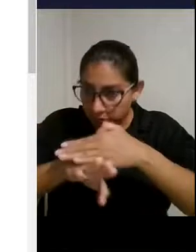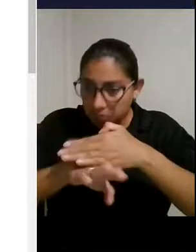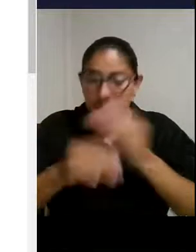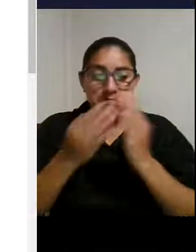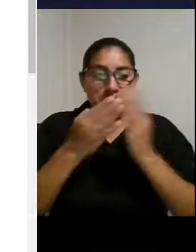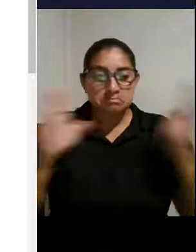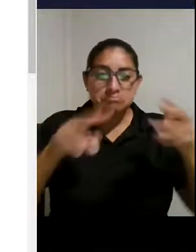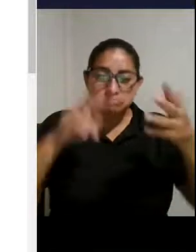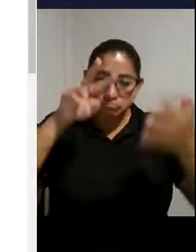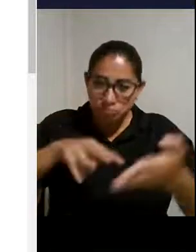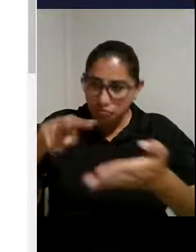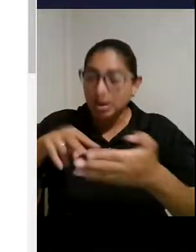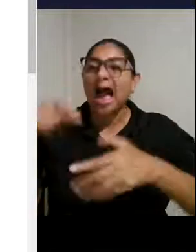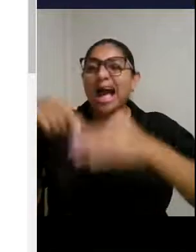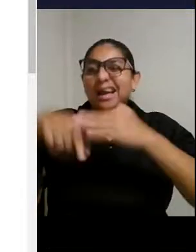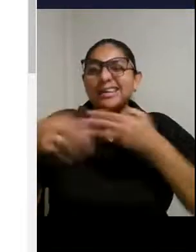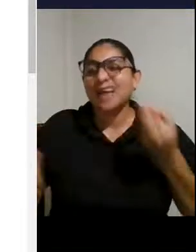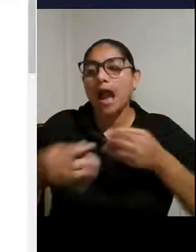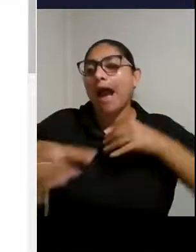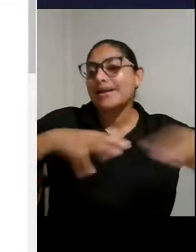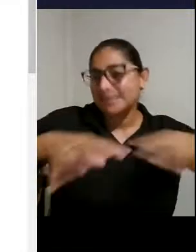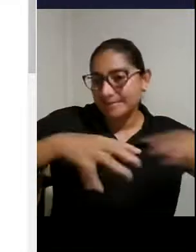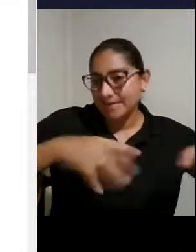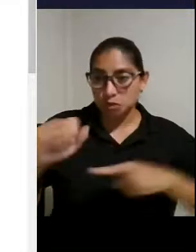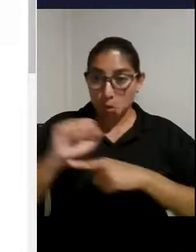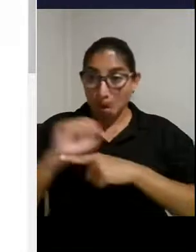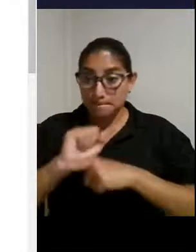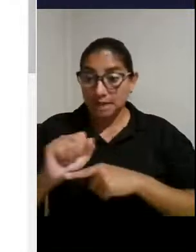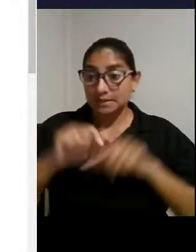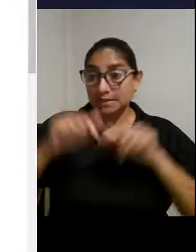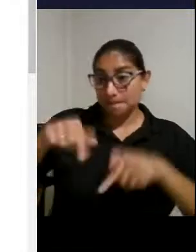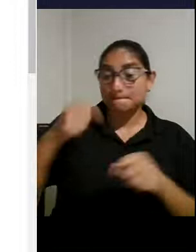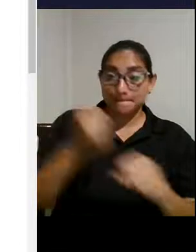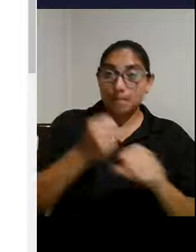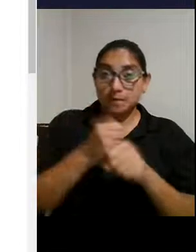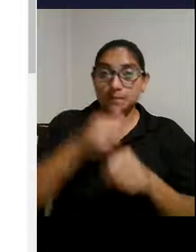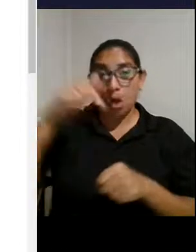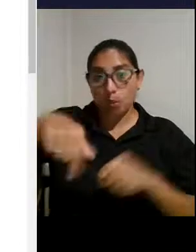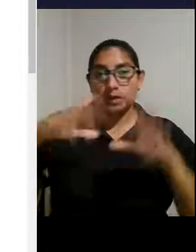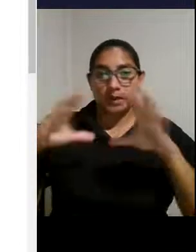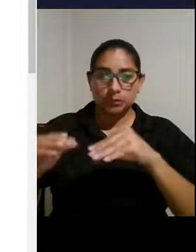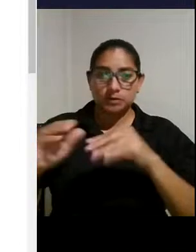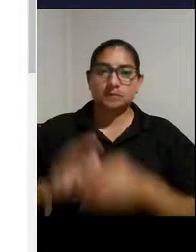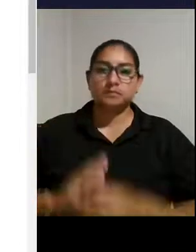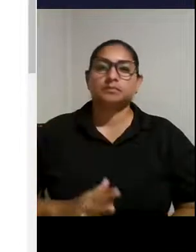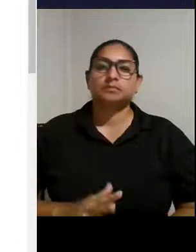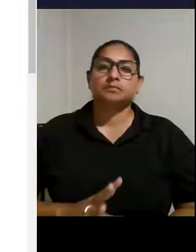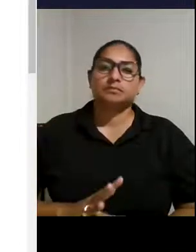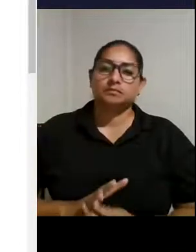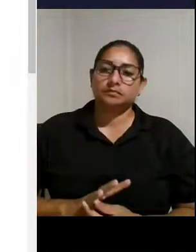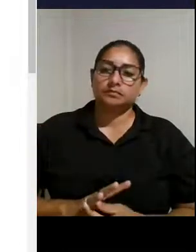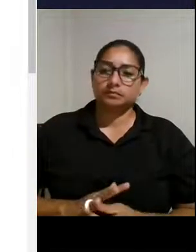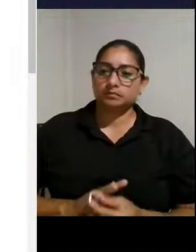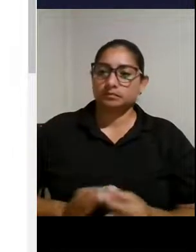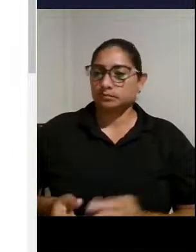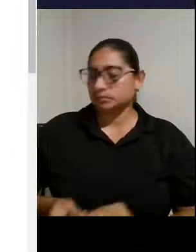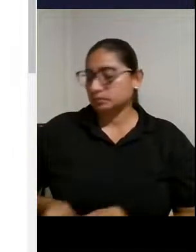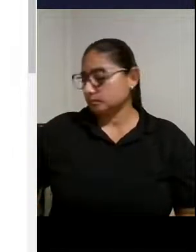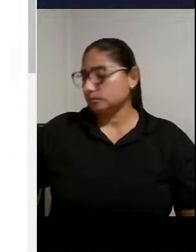puedan realizar las actividades que vamos a trabajar en esta noche. Si ustedes necesitan realizar